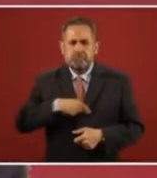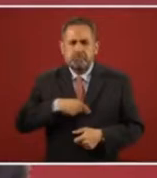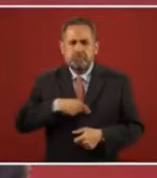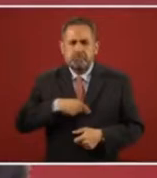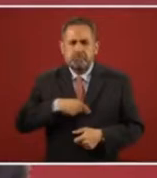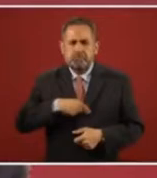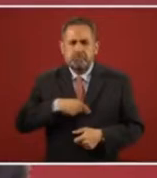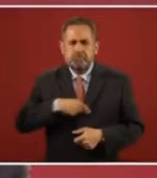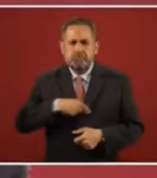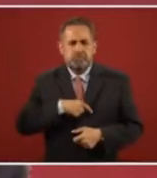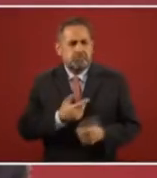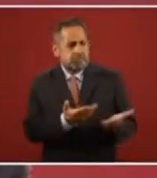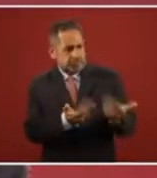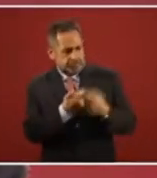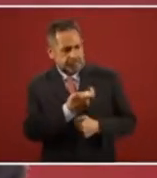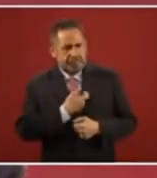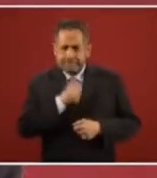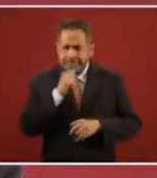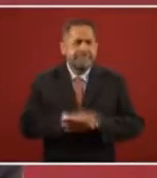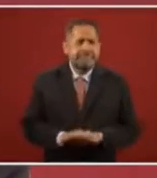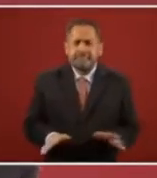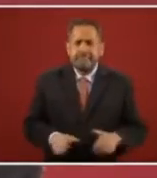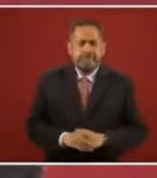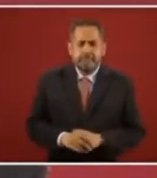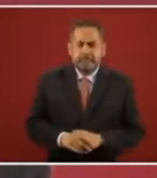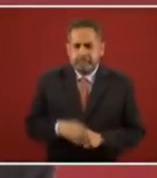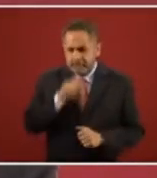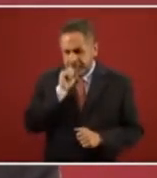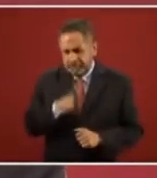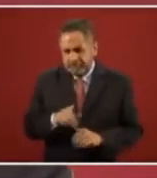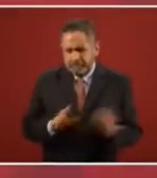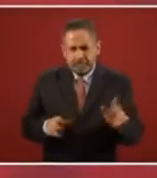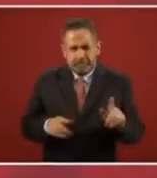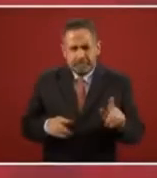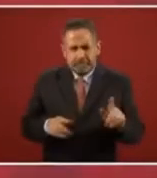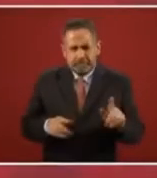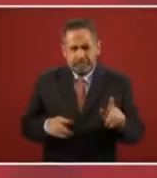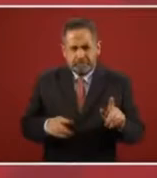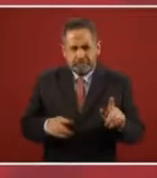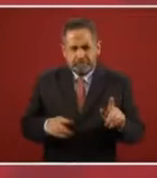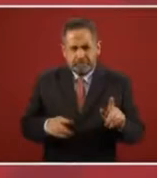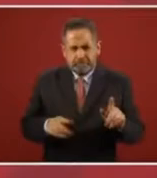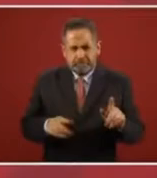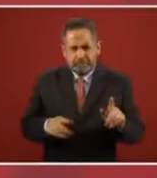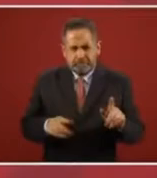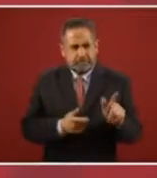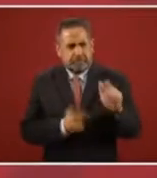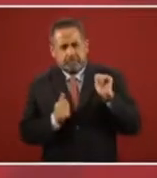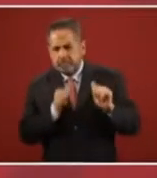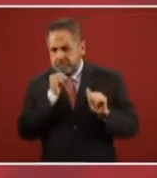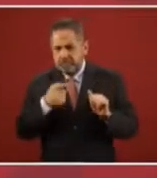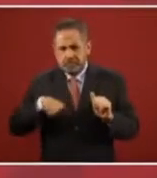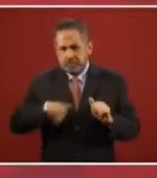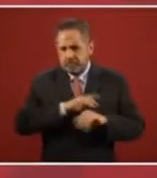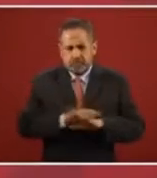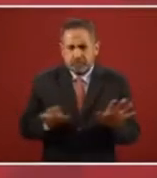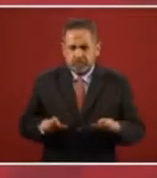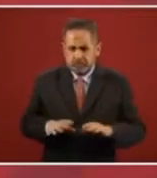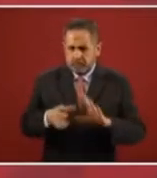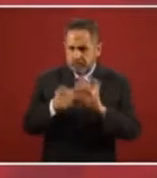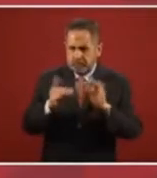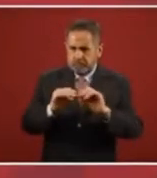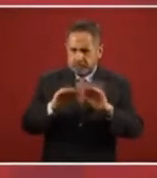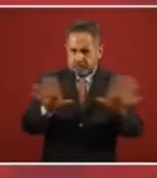3 y tampoco éste se cobra norte de aquí que de esto